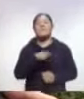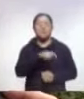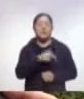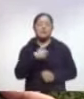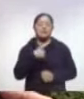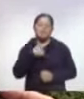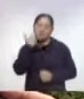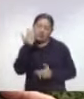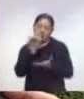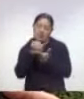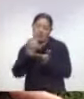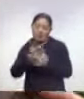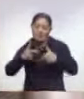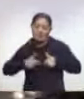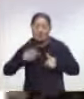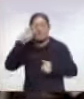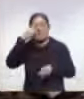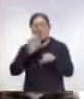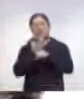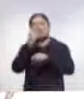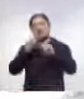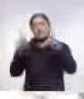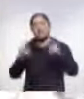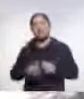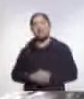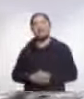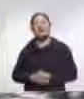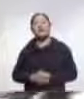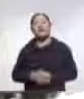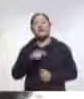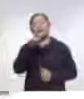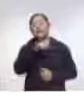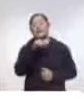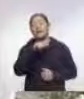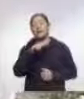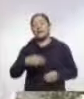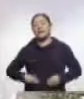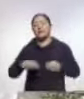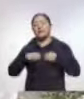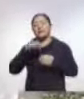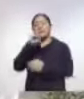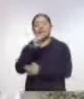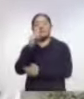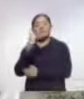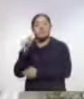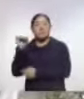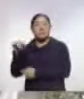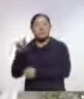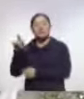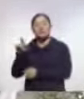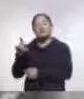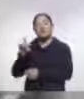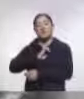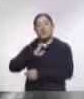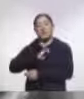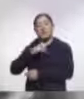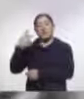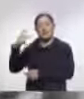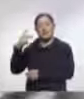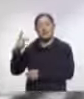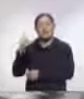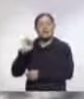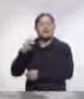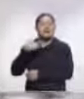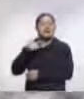medalla para el estado de Tlaxcala. Erick Salvador es oriundo de San Pablo del Monte y su entrenador es su propio padre, el ex maratonista Juan